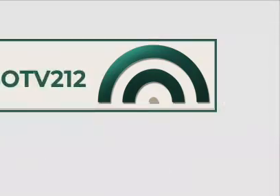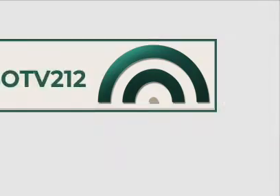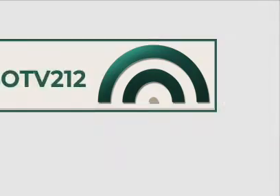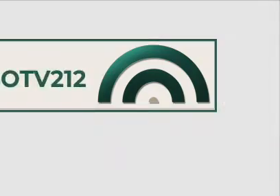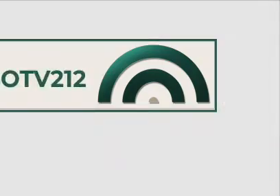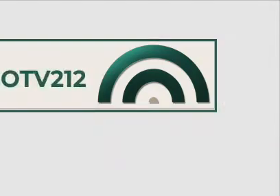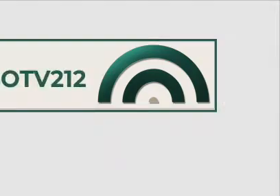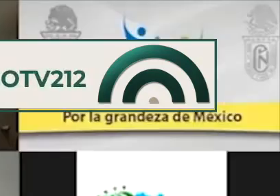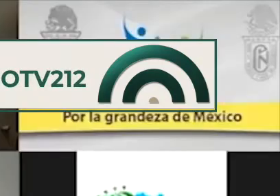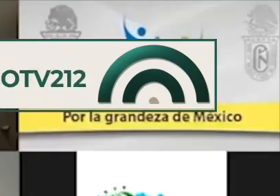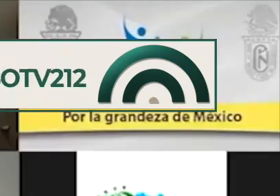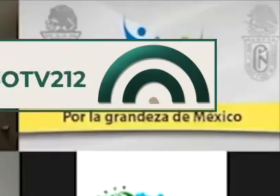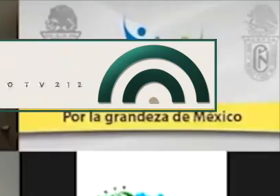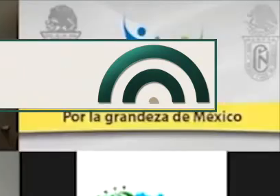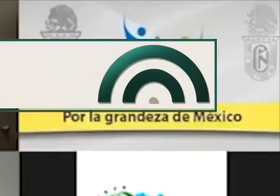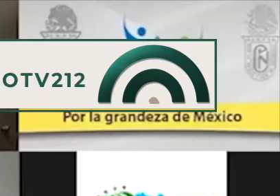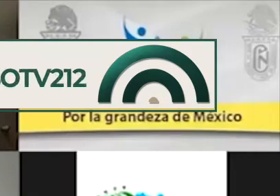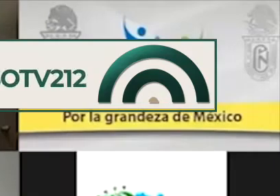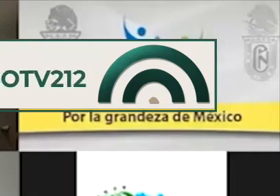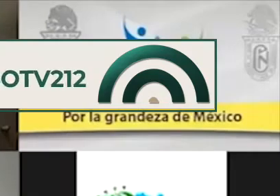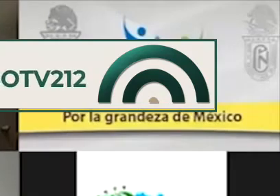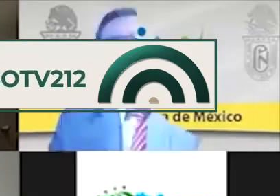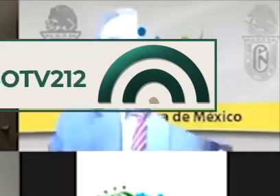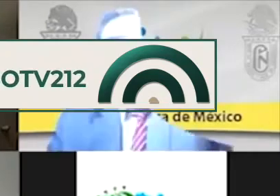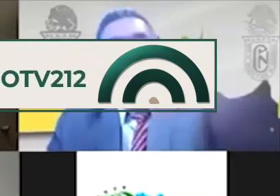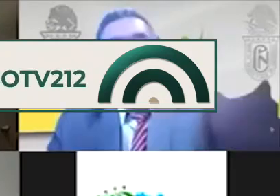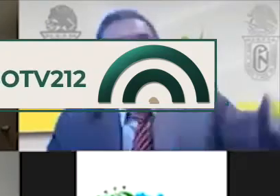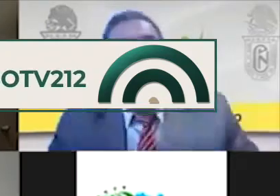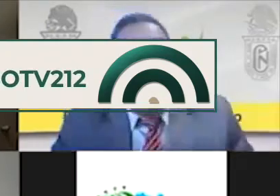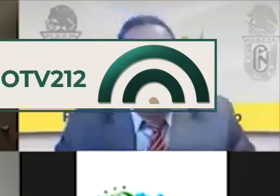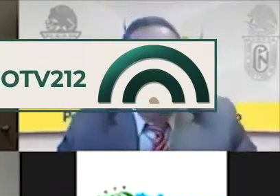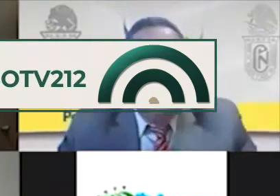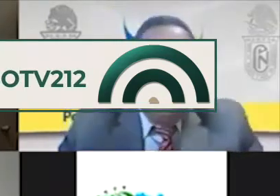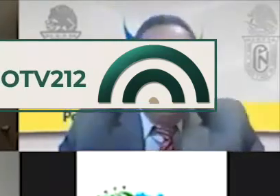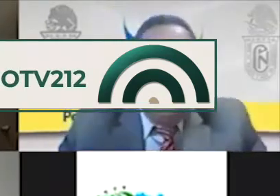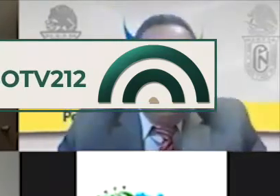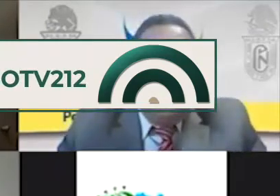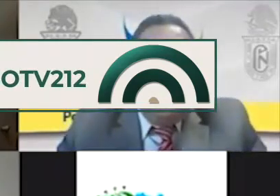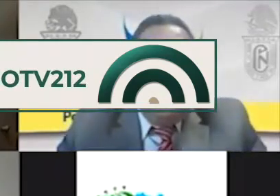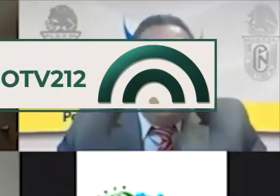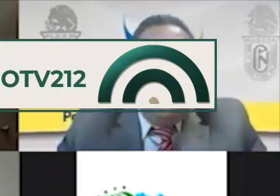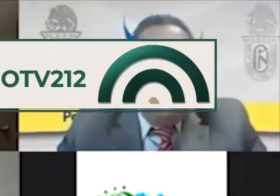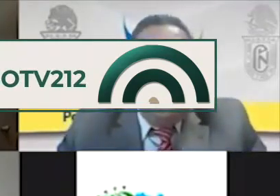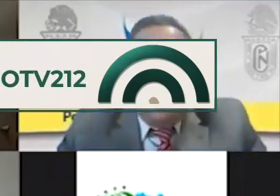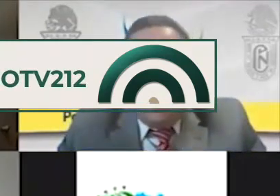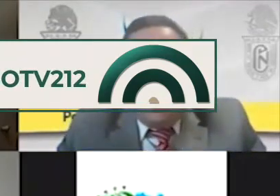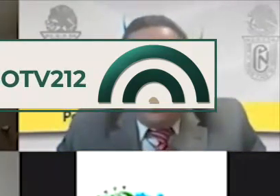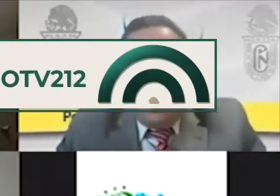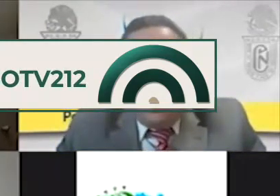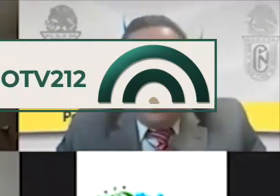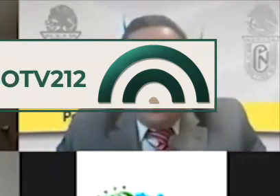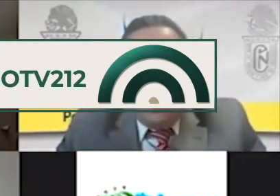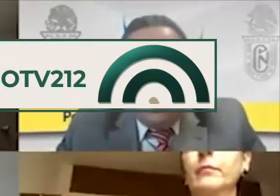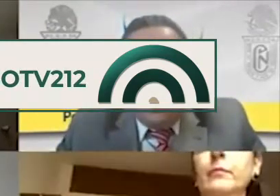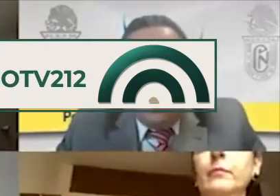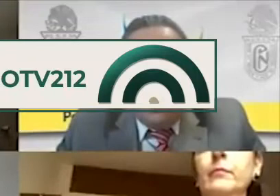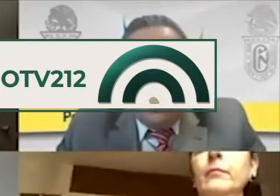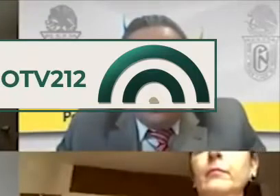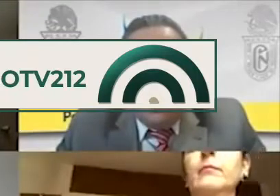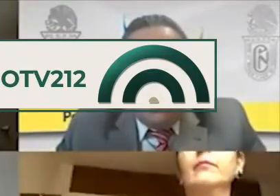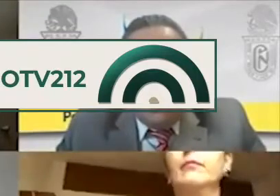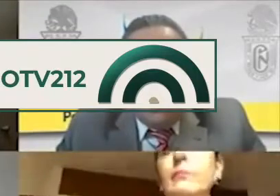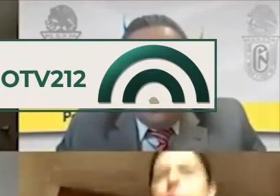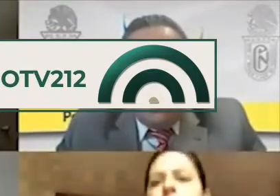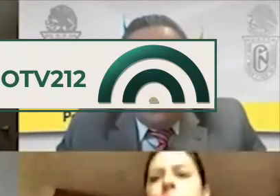Representantes de escuelas particulares de todos los niveles educativos del país dieron a conocer su renuncia al grupo de trabajo para la elaboración del